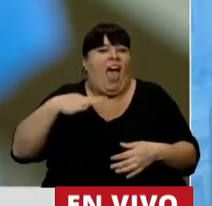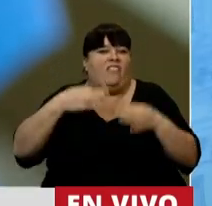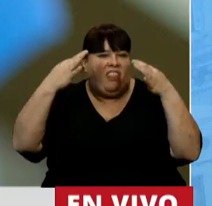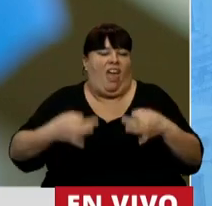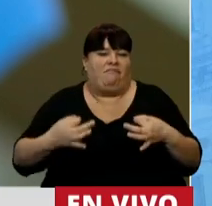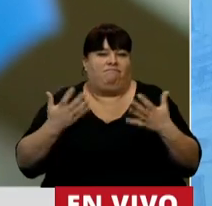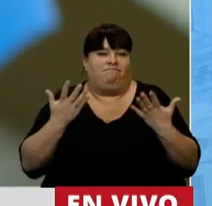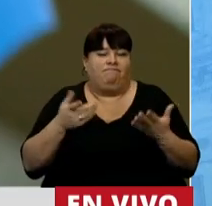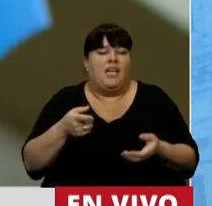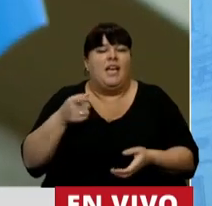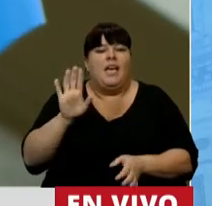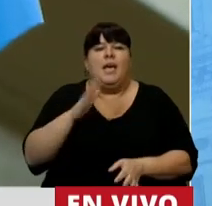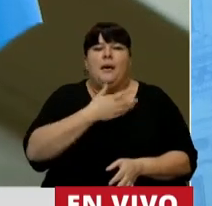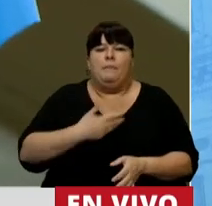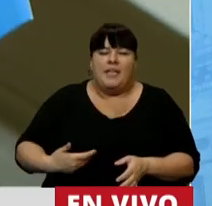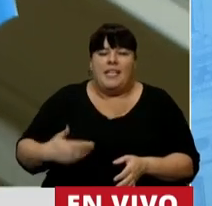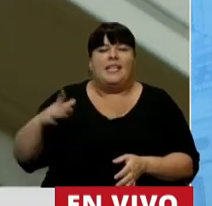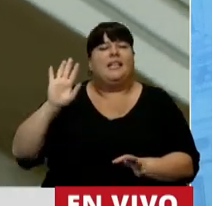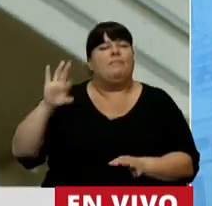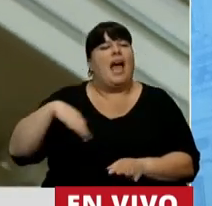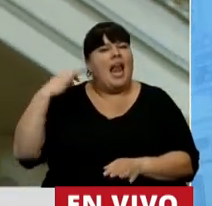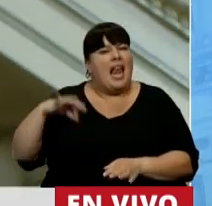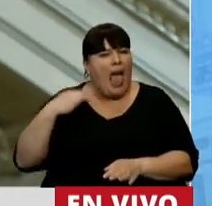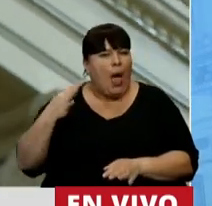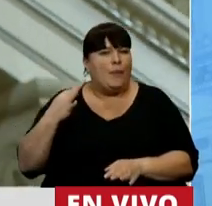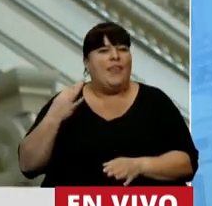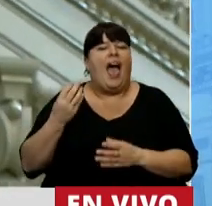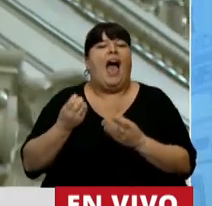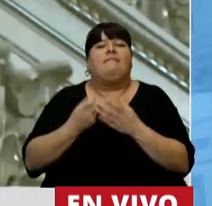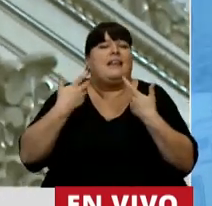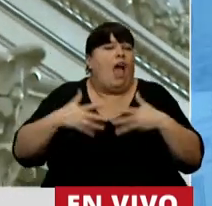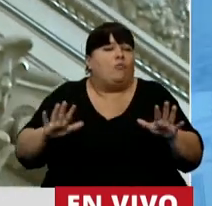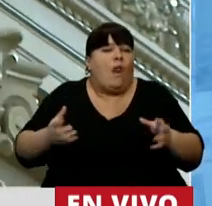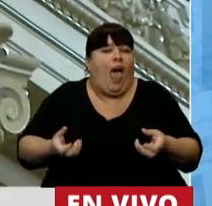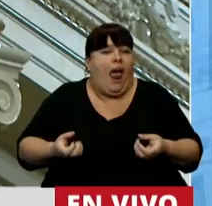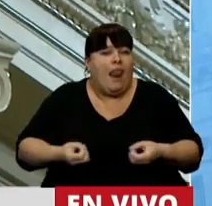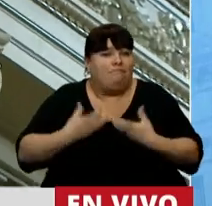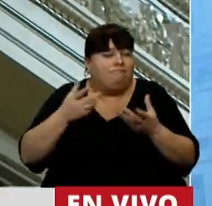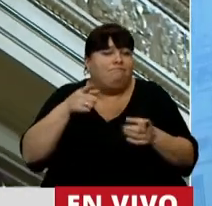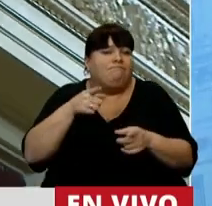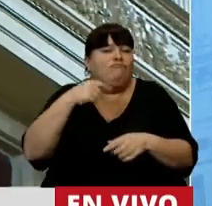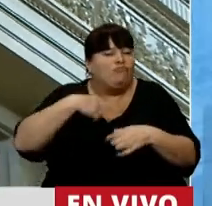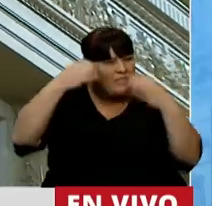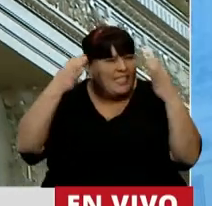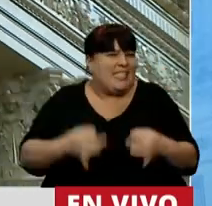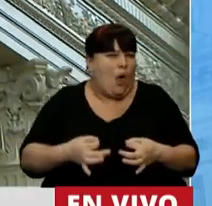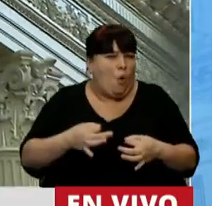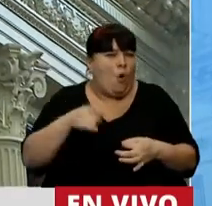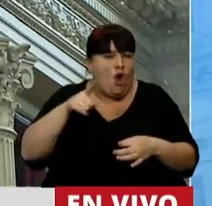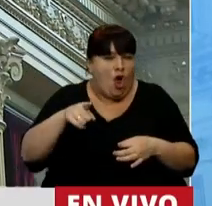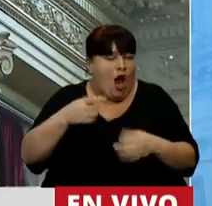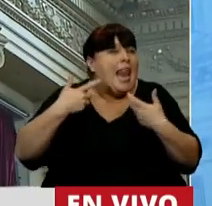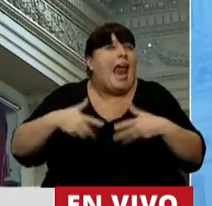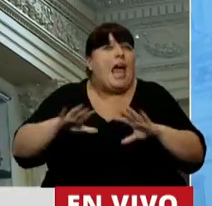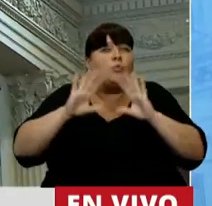vida. Señor presidente, la vida es una creación de la naturaleza y estoy convencido que ella,